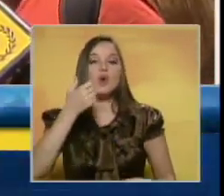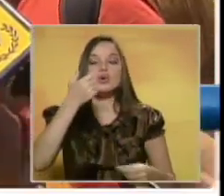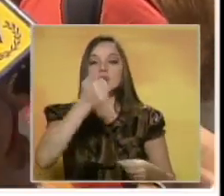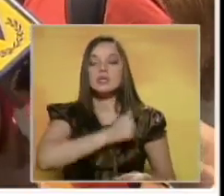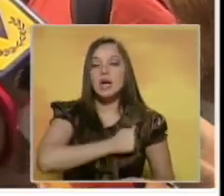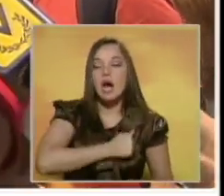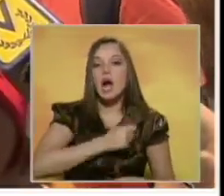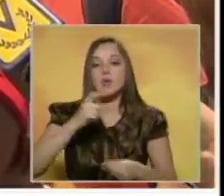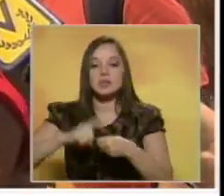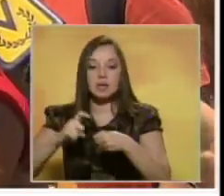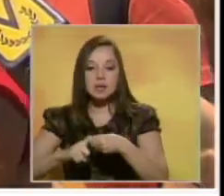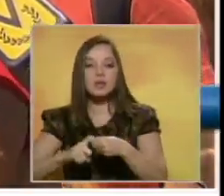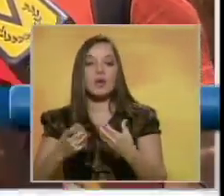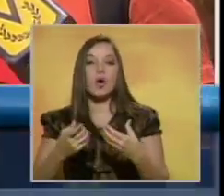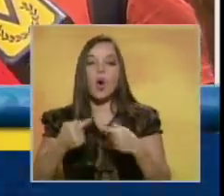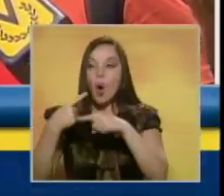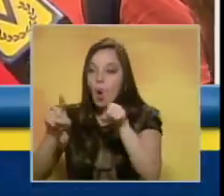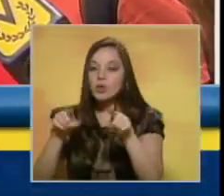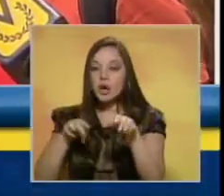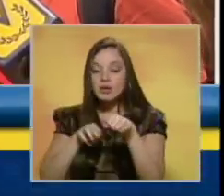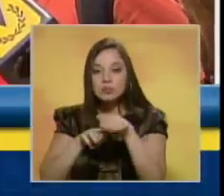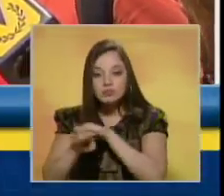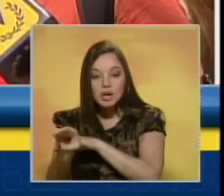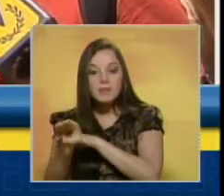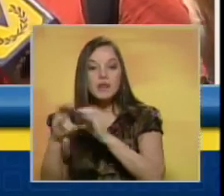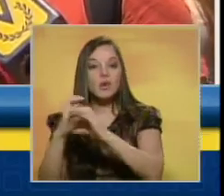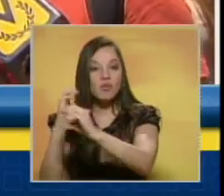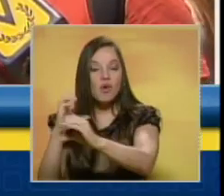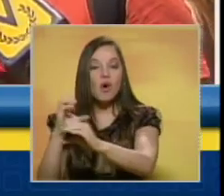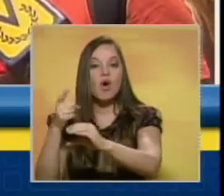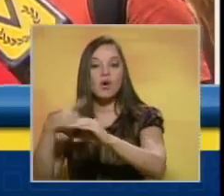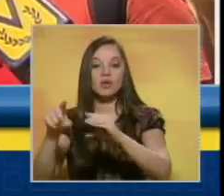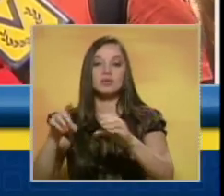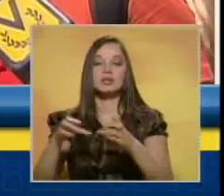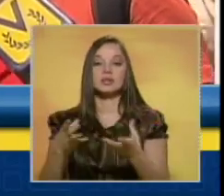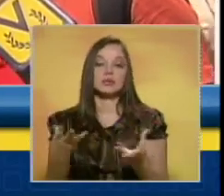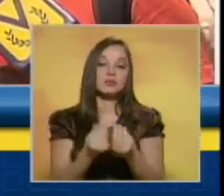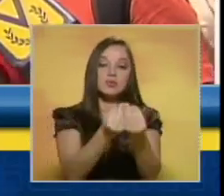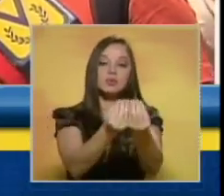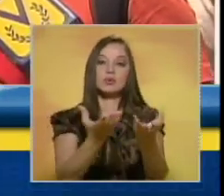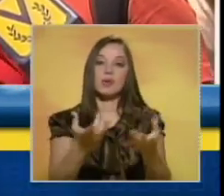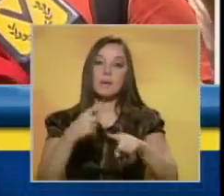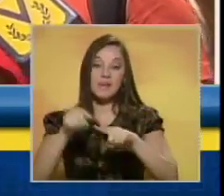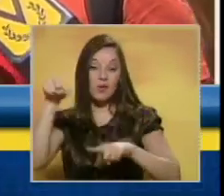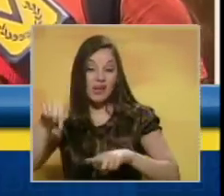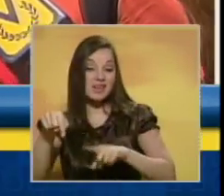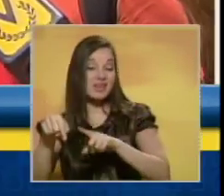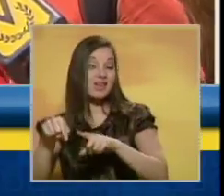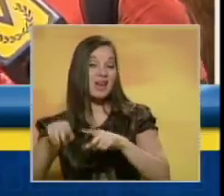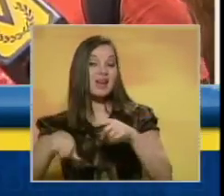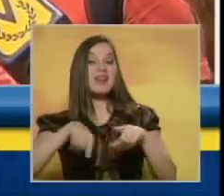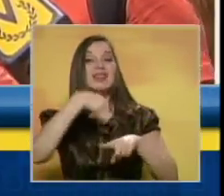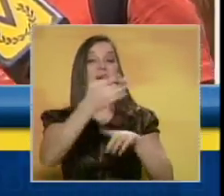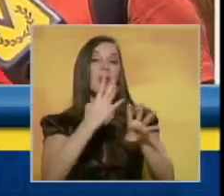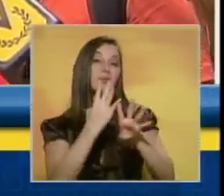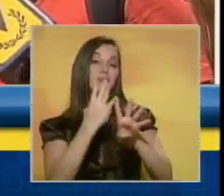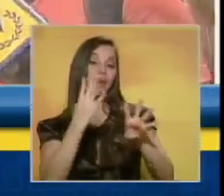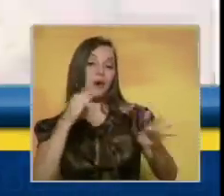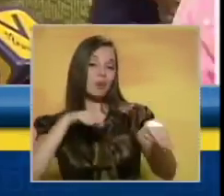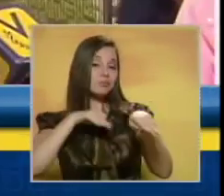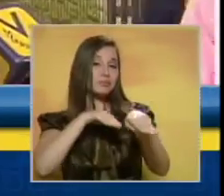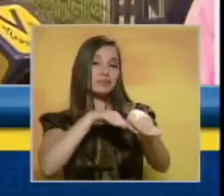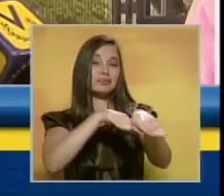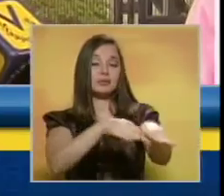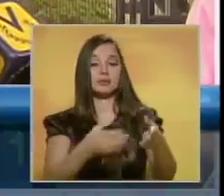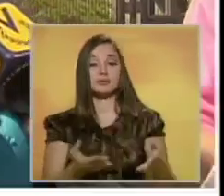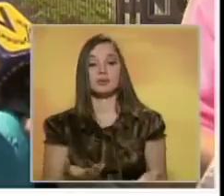habiliten otra estación, que el Metrobús nos deje en una estación que esté habilitada y nos lleve a todos, pues. Pero así, de aquí, la cola que nos va a agarrar de carro hasta llegar allá.